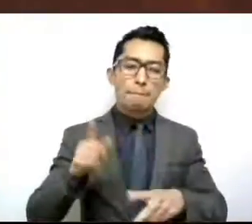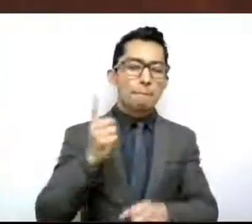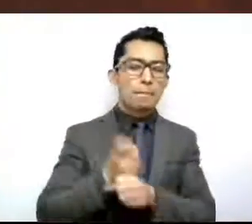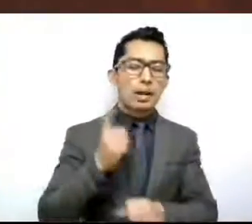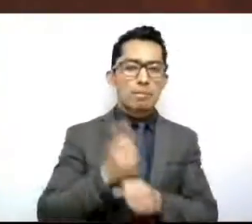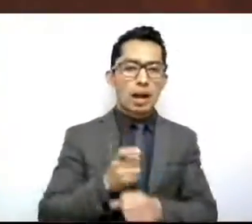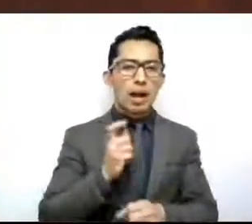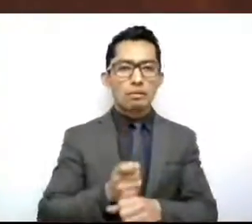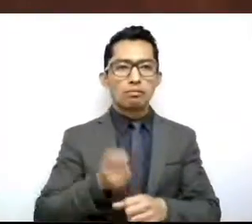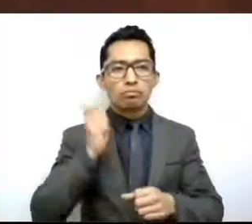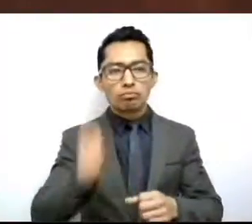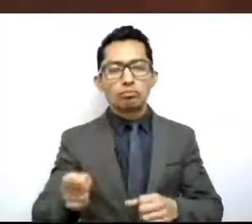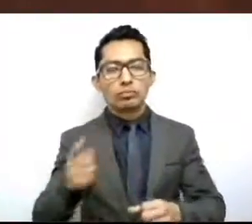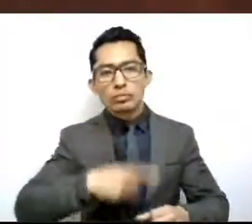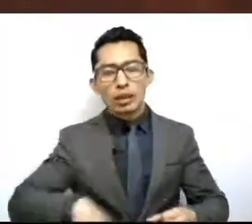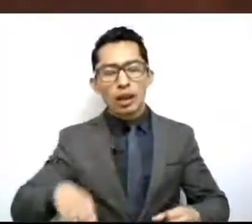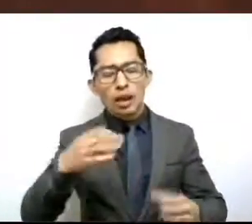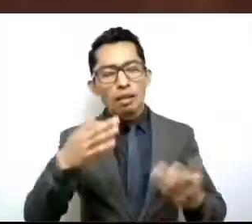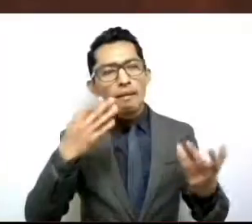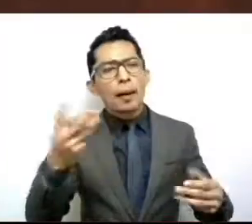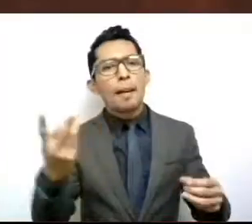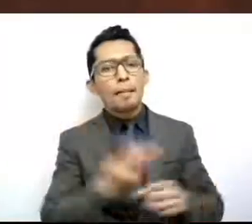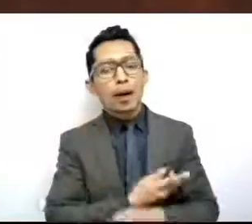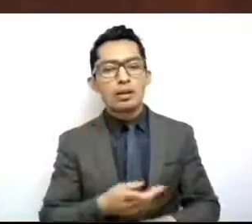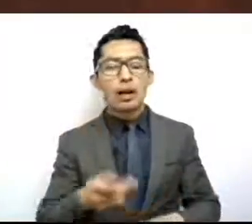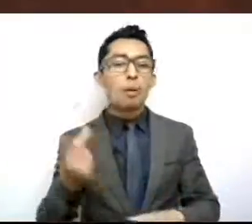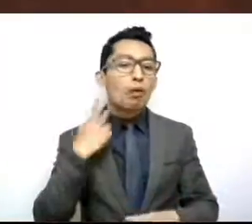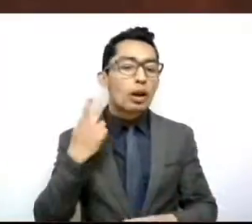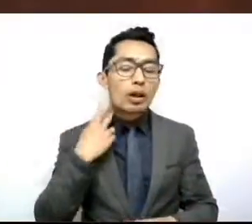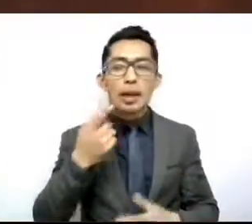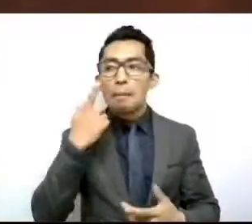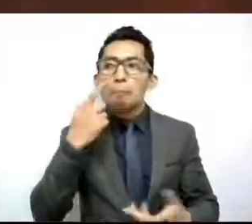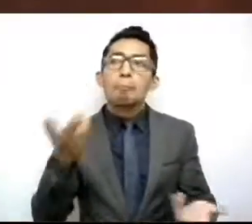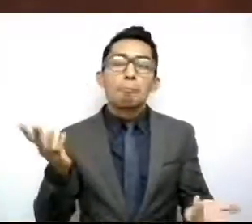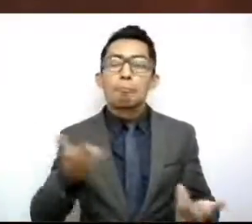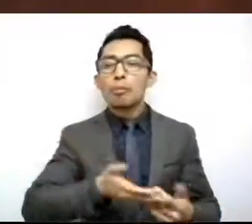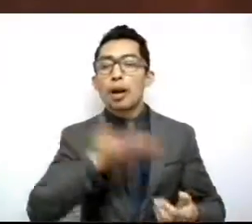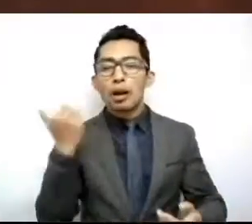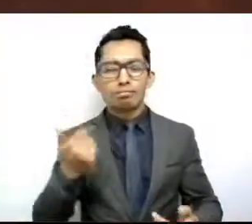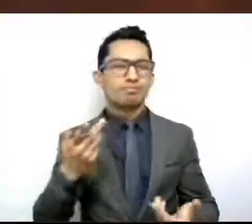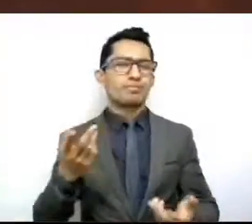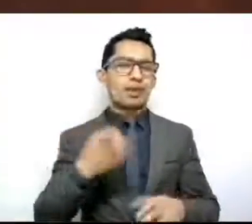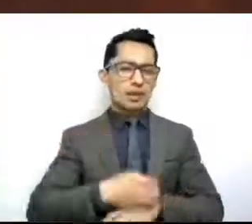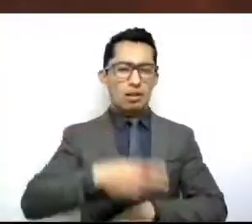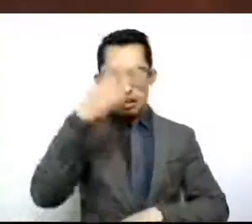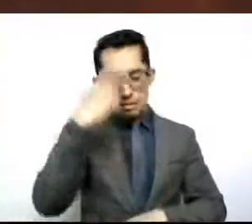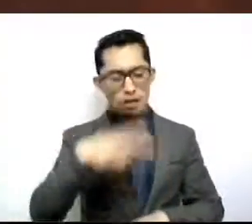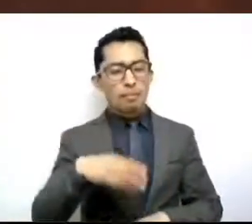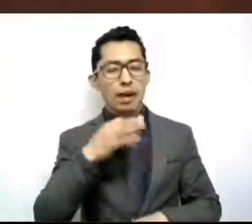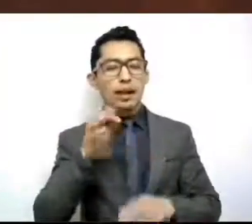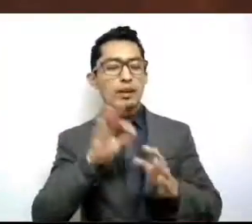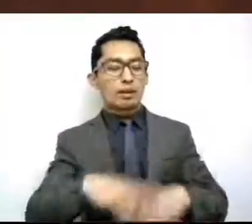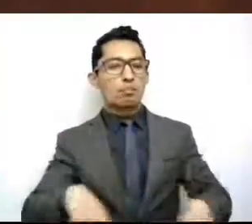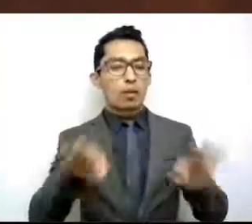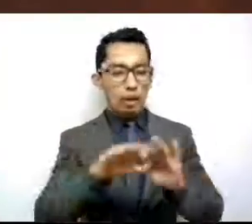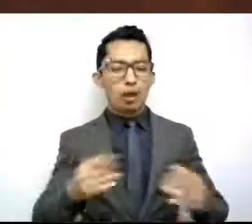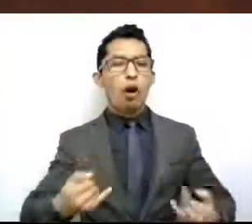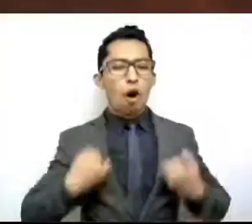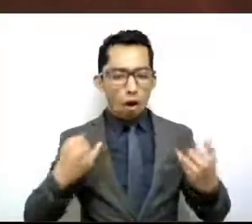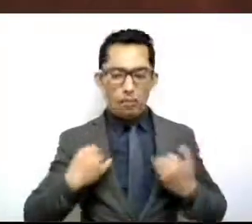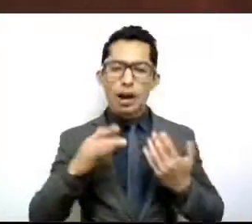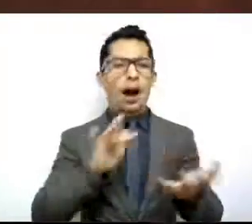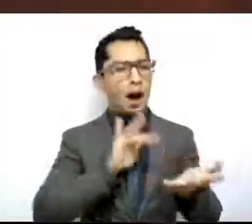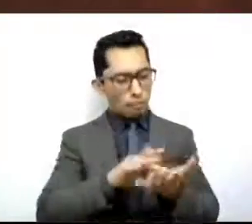testigos de lo que está pasando en la vida política de nuestro Estado. Es importante respaldar a las juventudes,